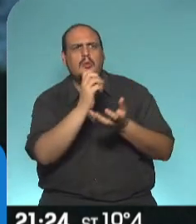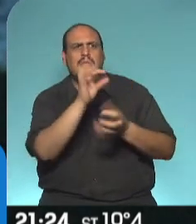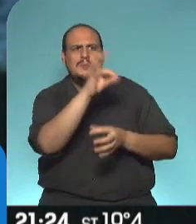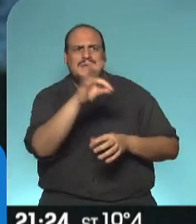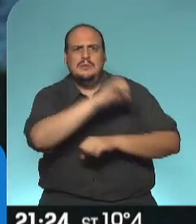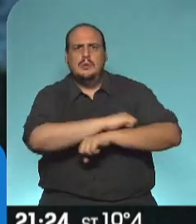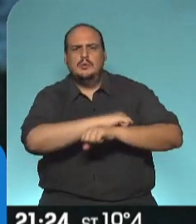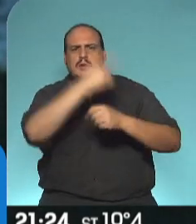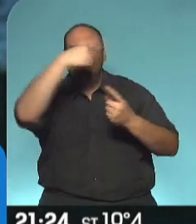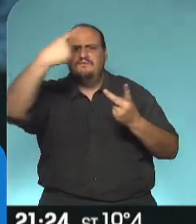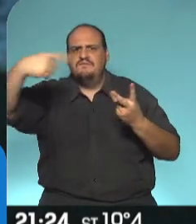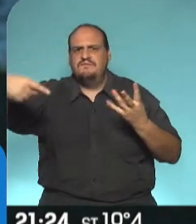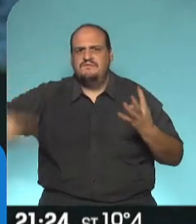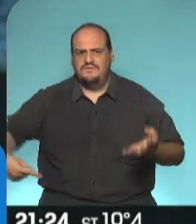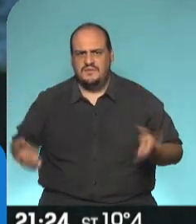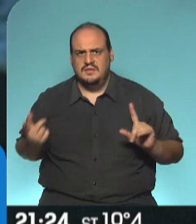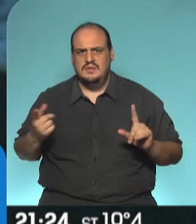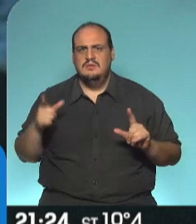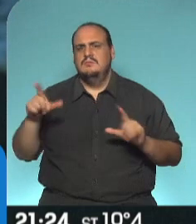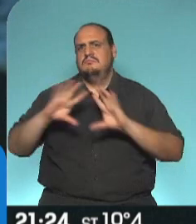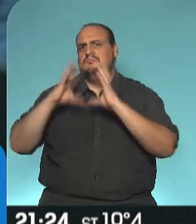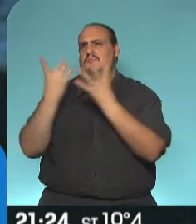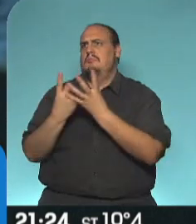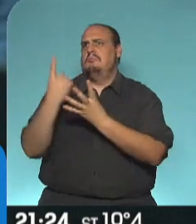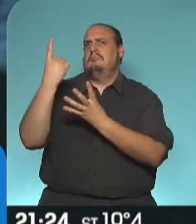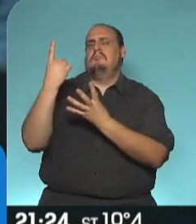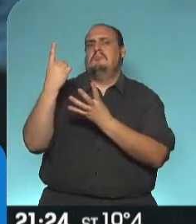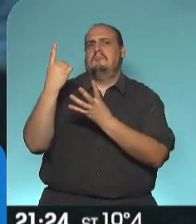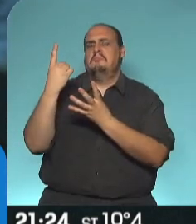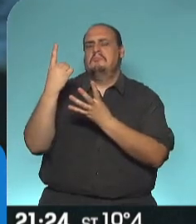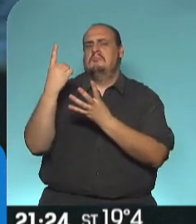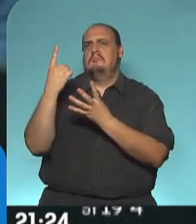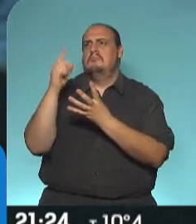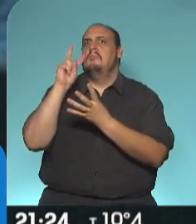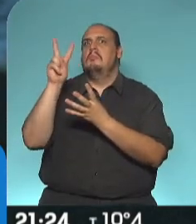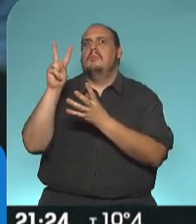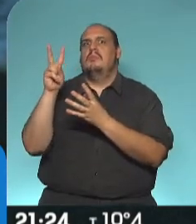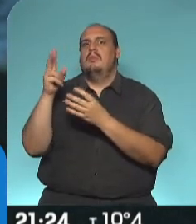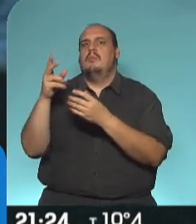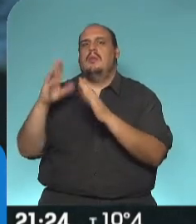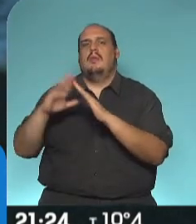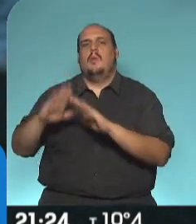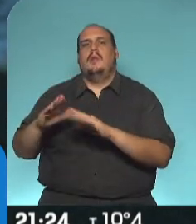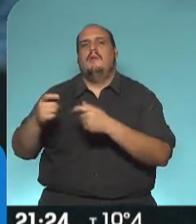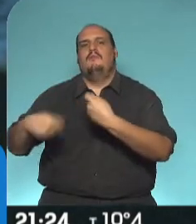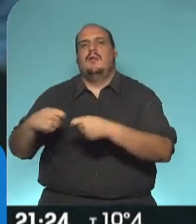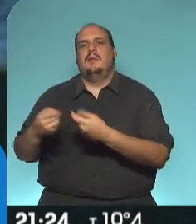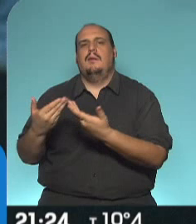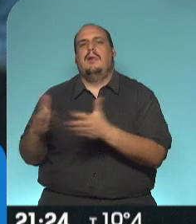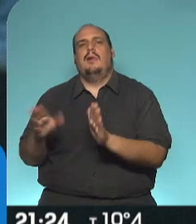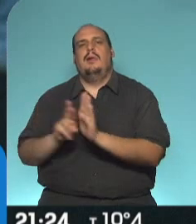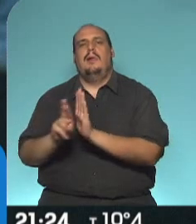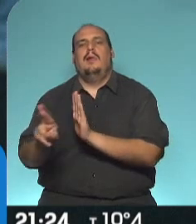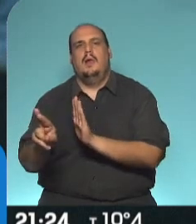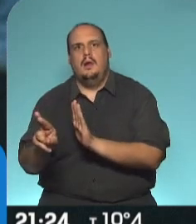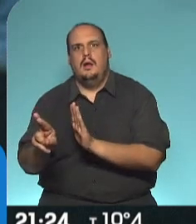hemos visto casos en otras latitudes donde le han abierto han flexibilizado han hecho una apertura de su economía y